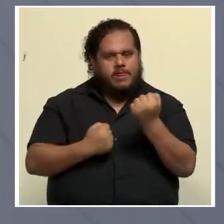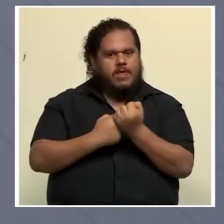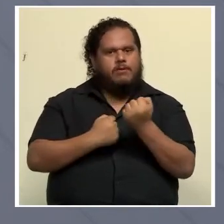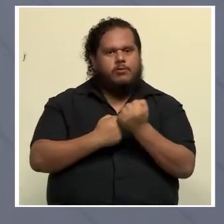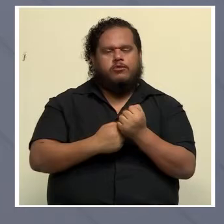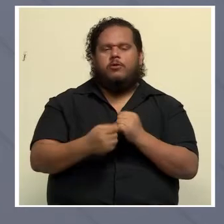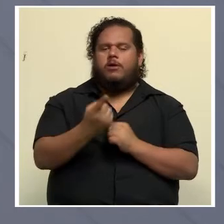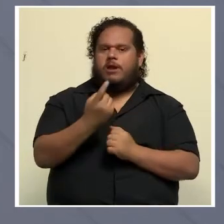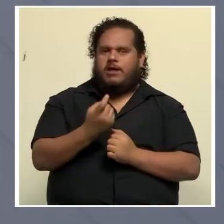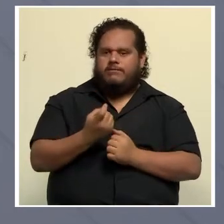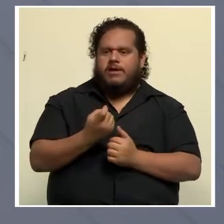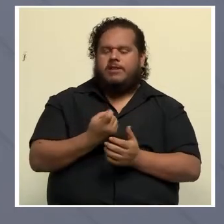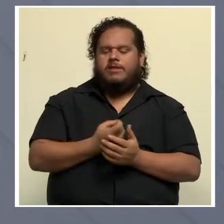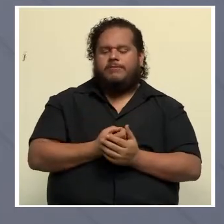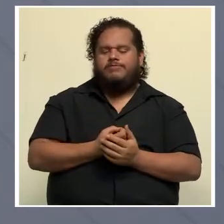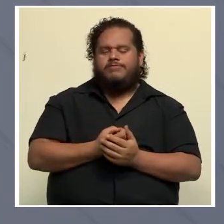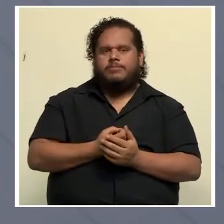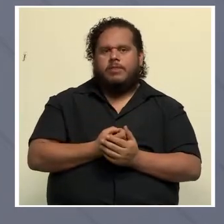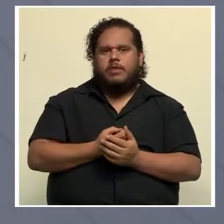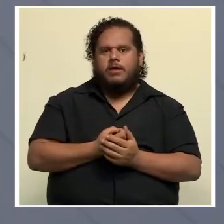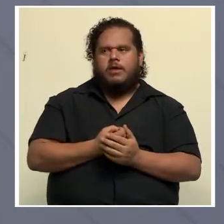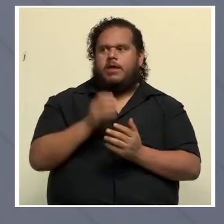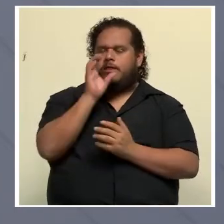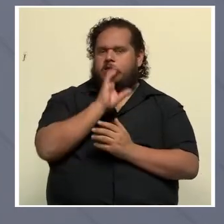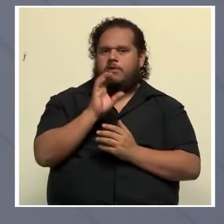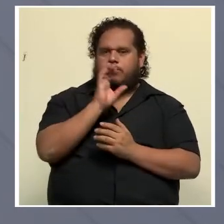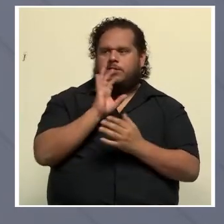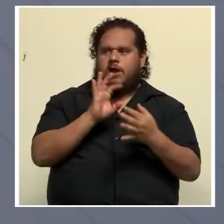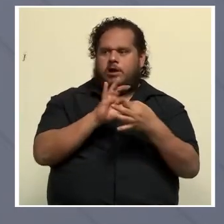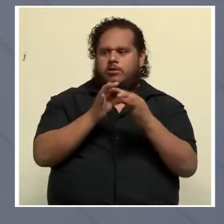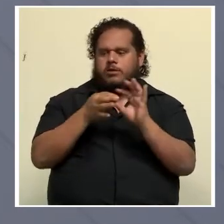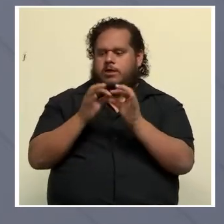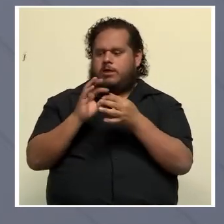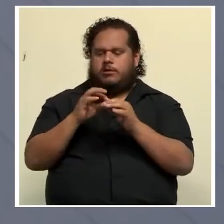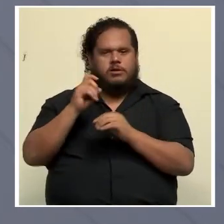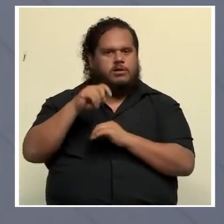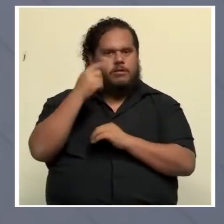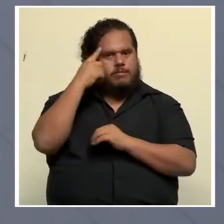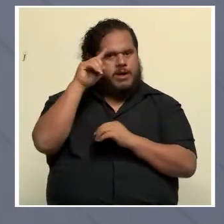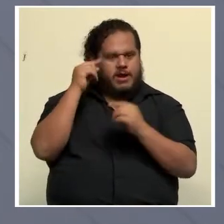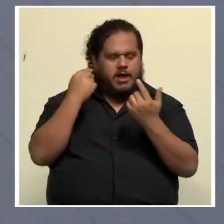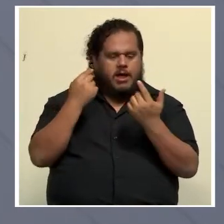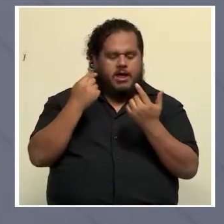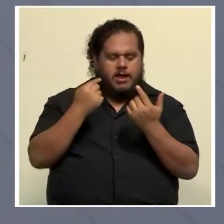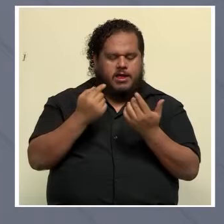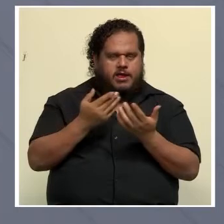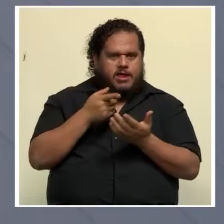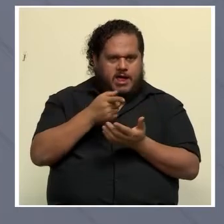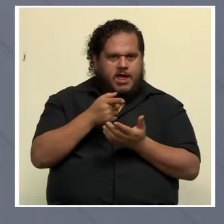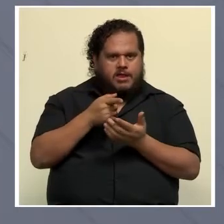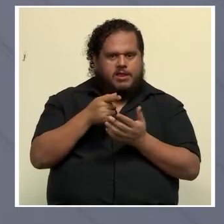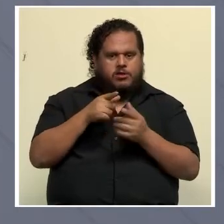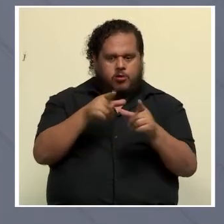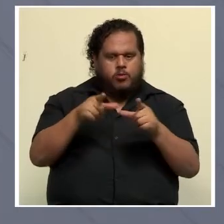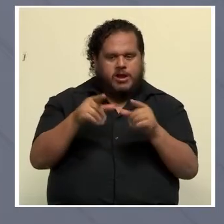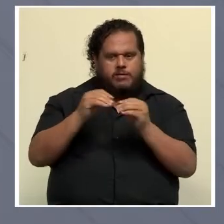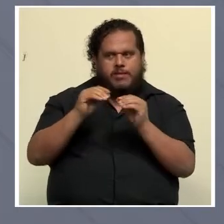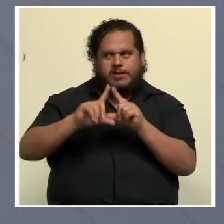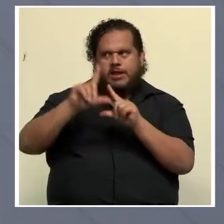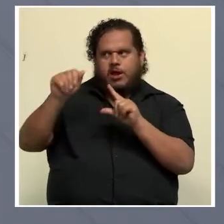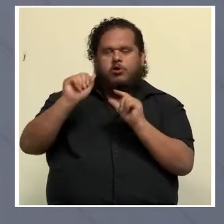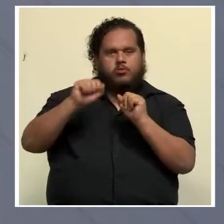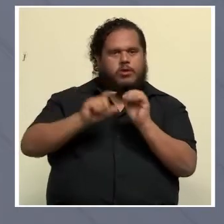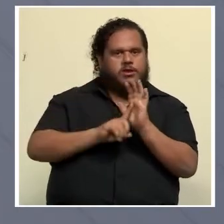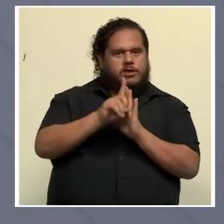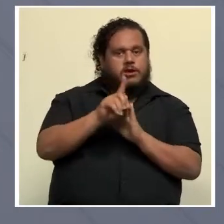la falta de buscar los encadenamientos necesarios para lograr que estas zonas un poco más alejadas puedan desarrollarse de alguna forma. Y esto